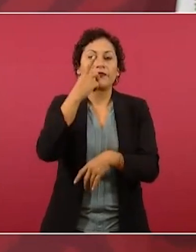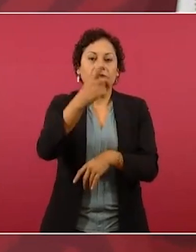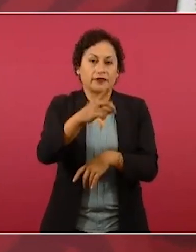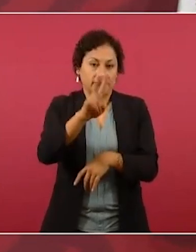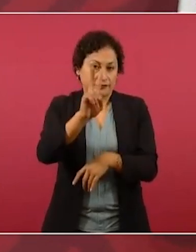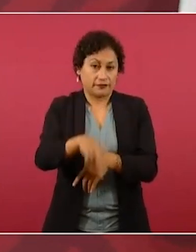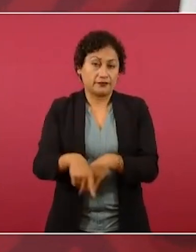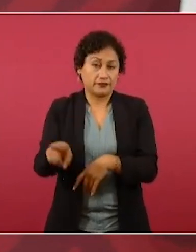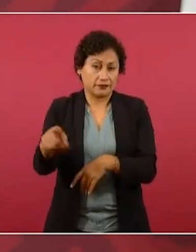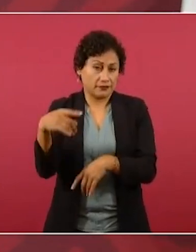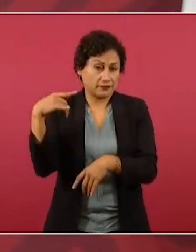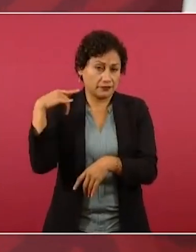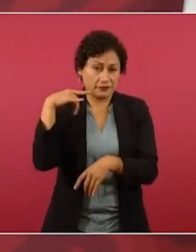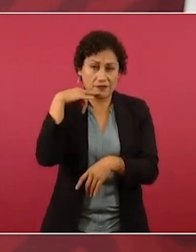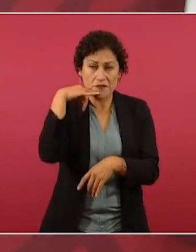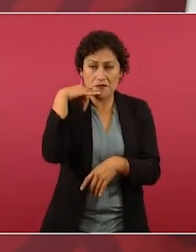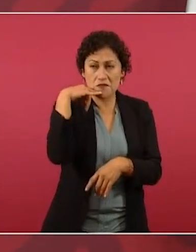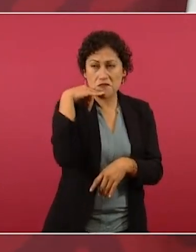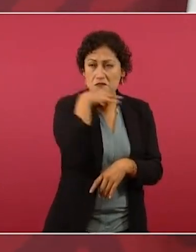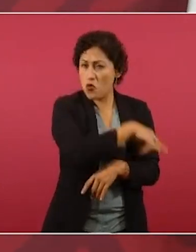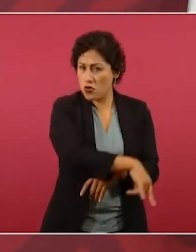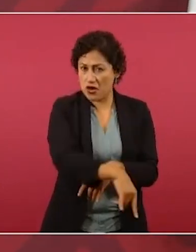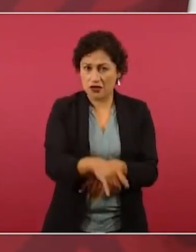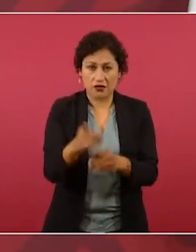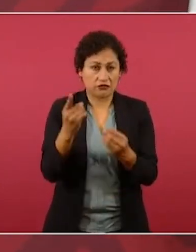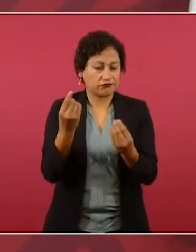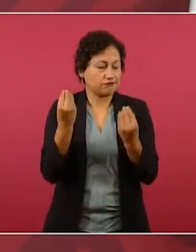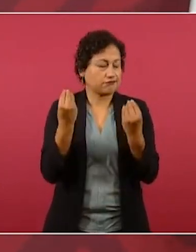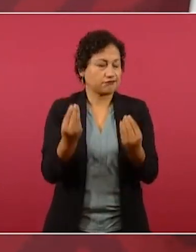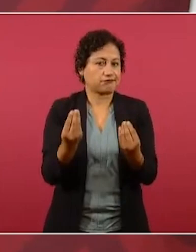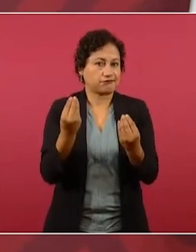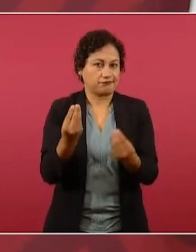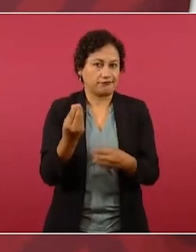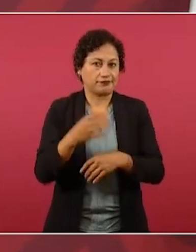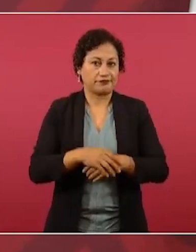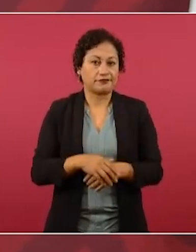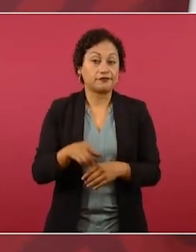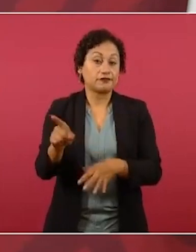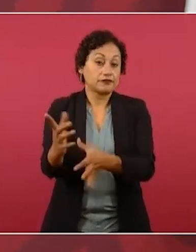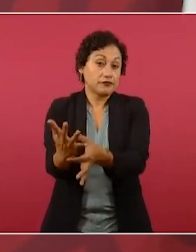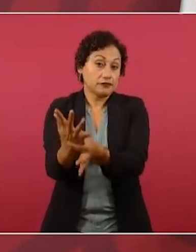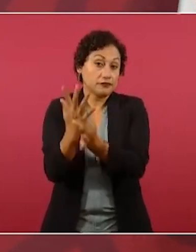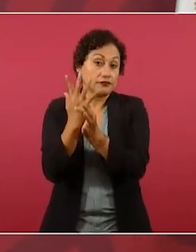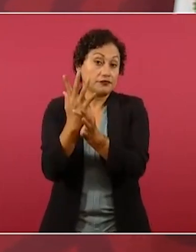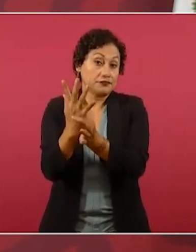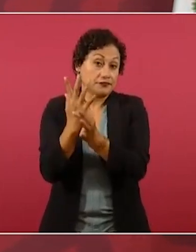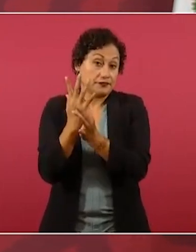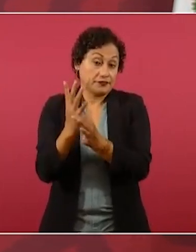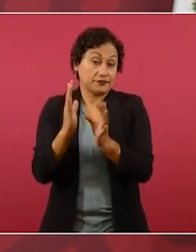Hipócritas, hipócritas, hipócritas. De que ellos no iban a aprobar.